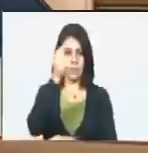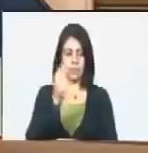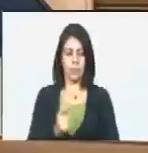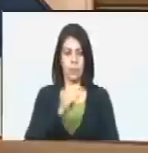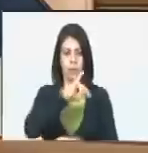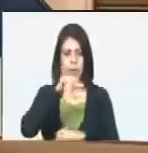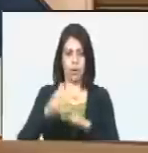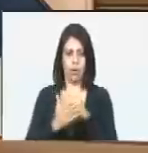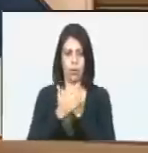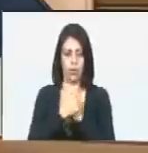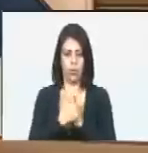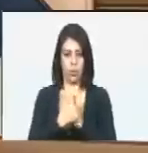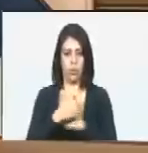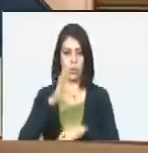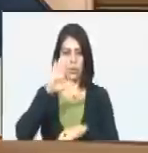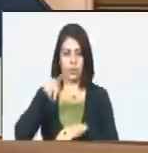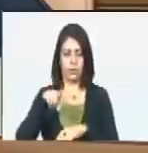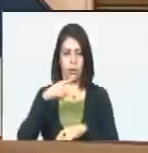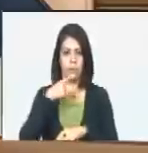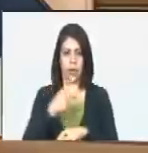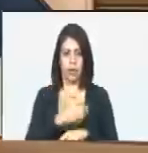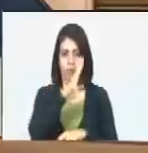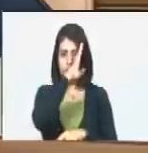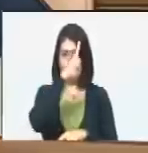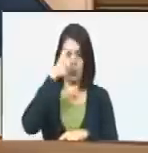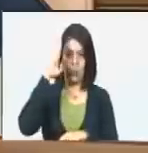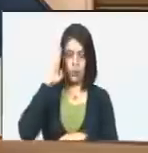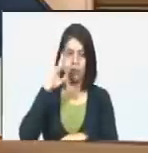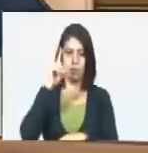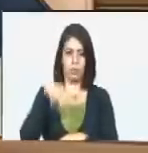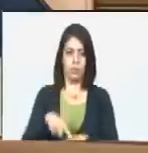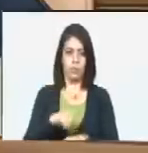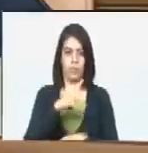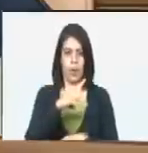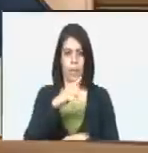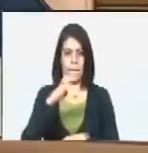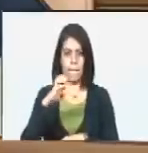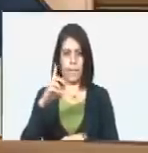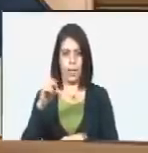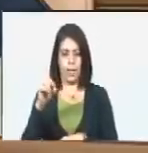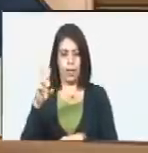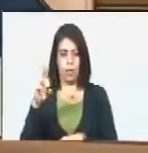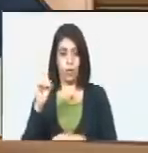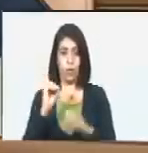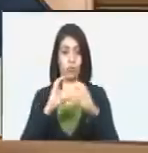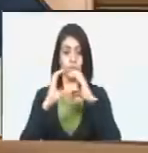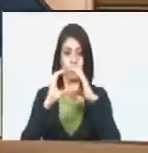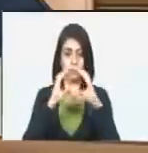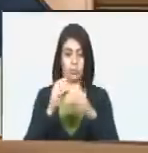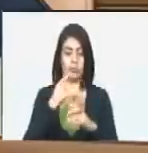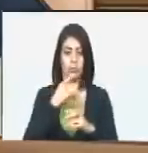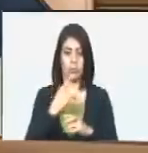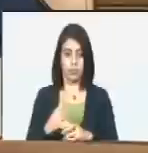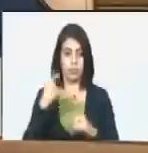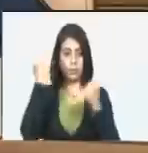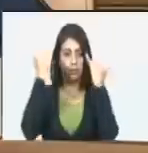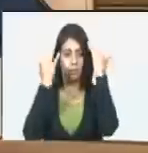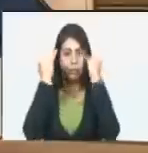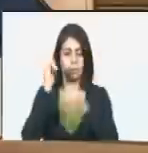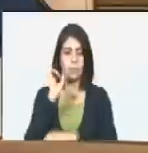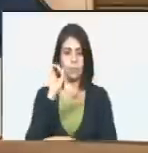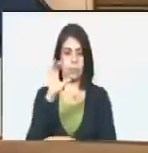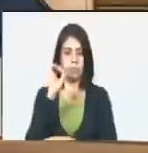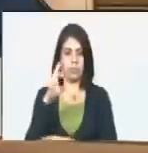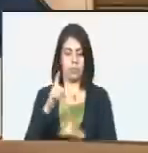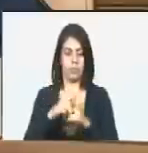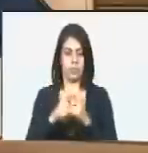Rodríguez Gómez, Diosdado Cabello Rondón y Pedro Carreño, mediante la cual remitieron por iniciativa parlamentaria el